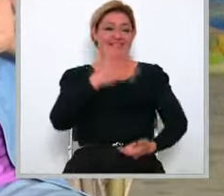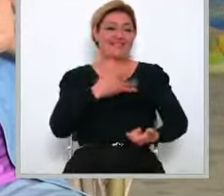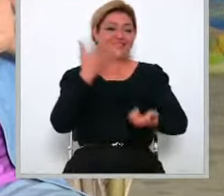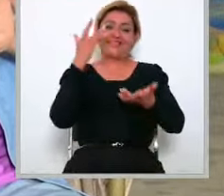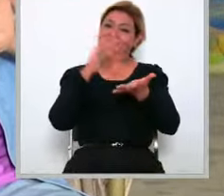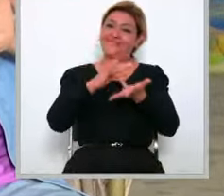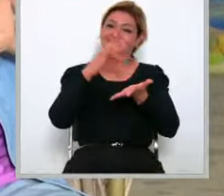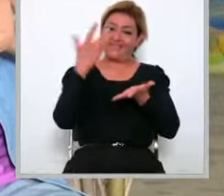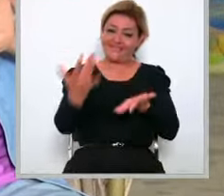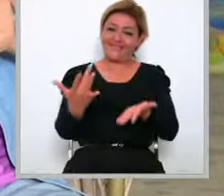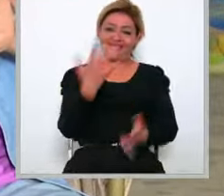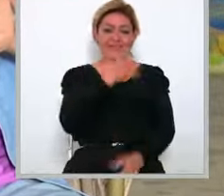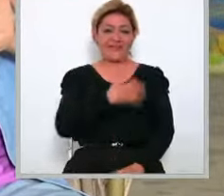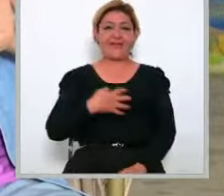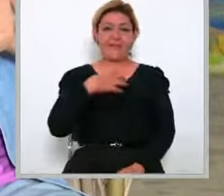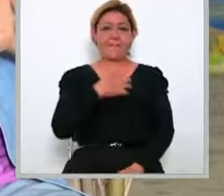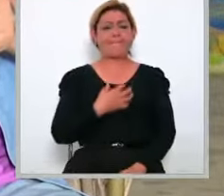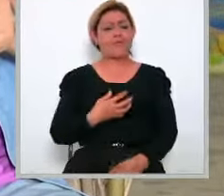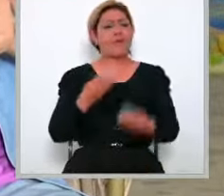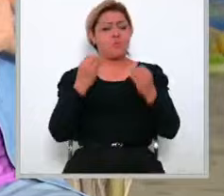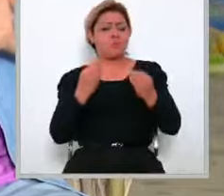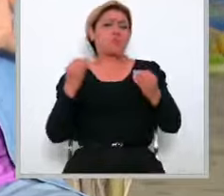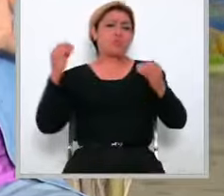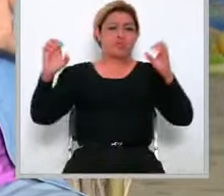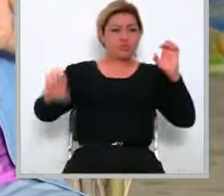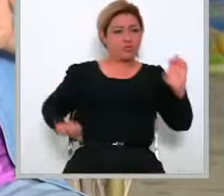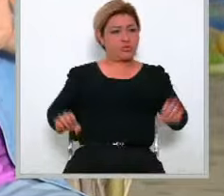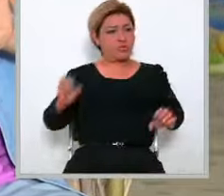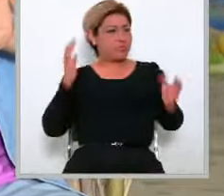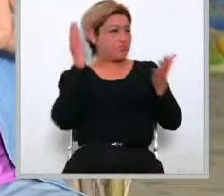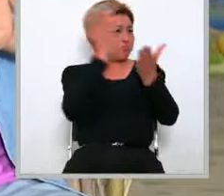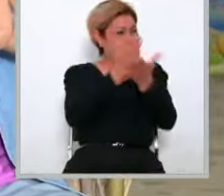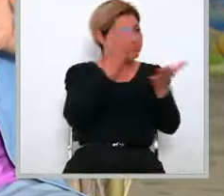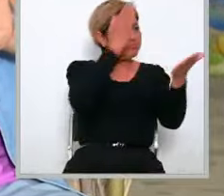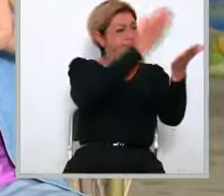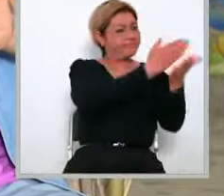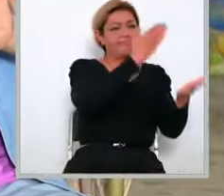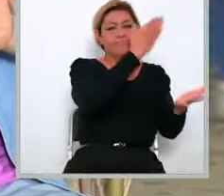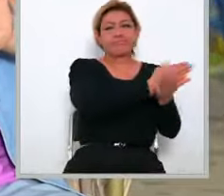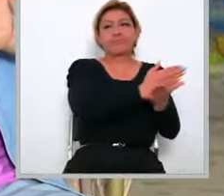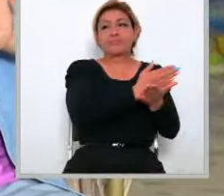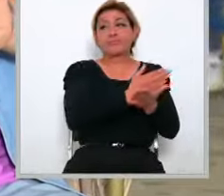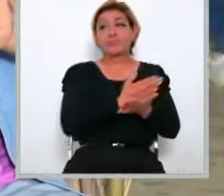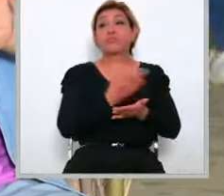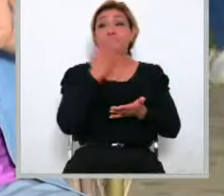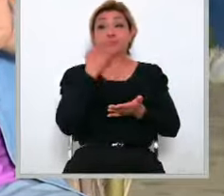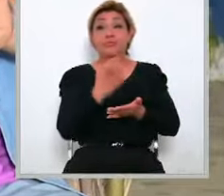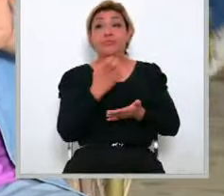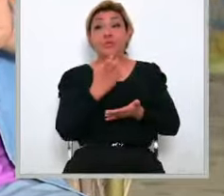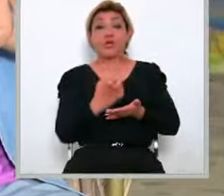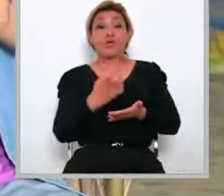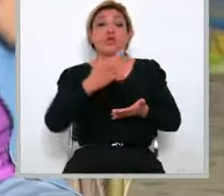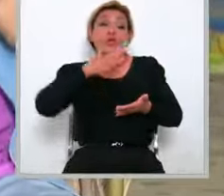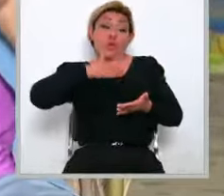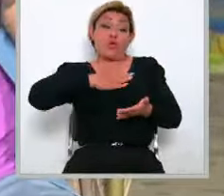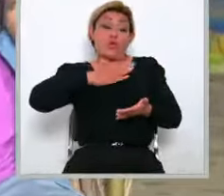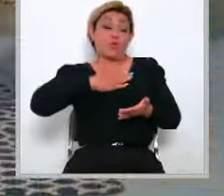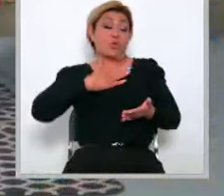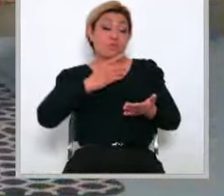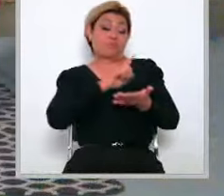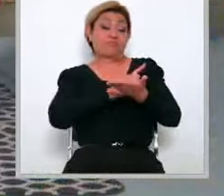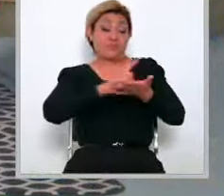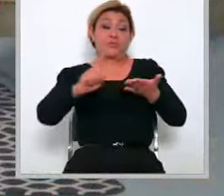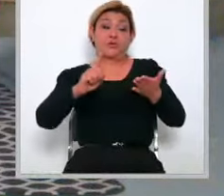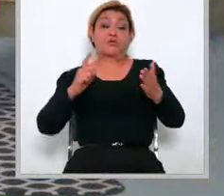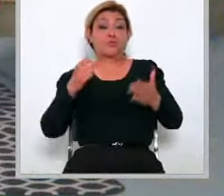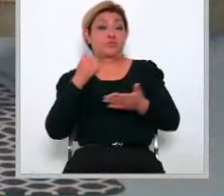Y hemos ido a varios eventos, porque sin ellos nunca hubiera estado poder aquí. Oye, eso